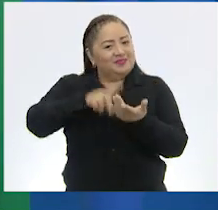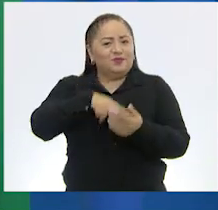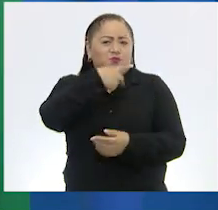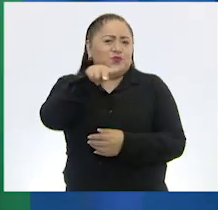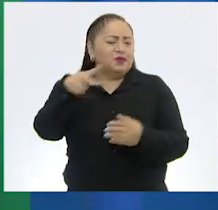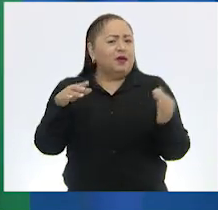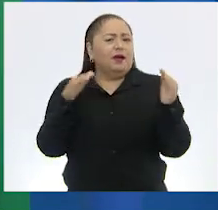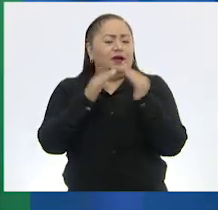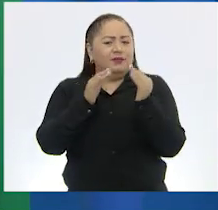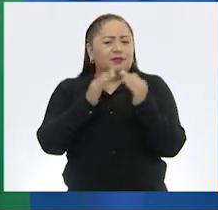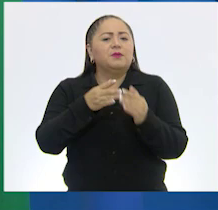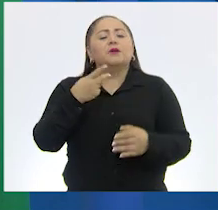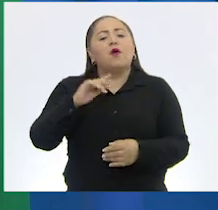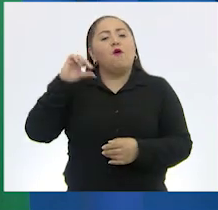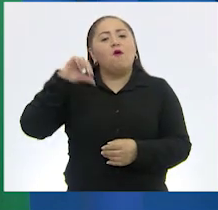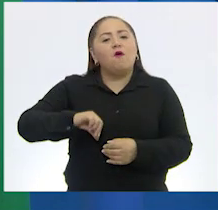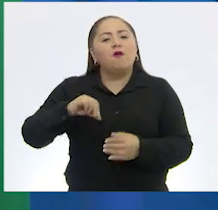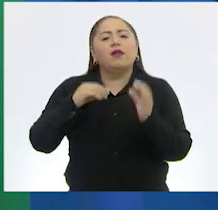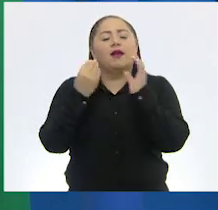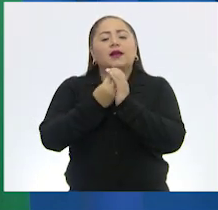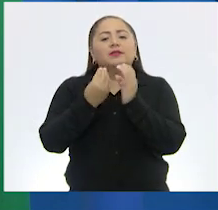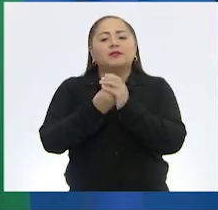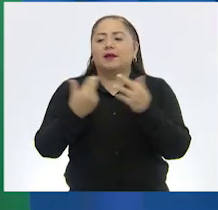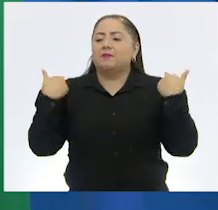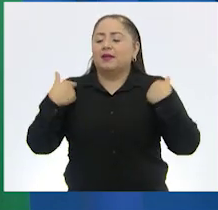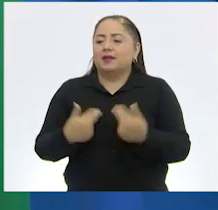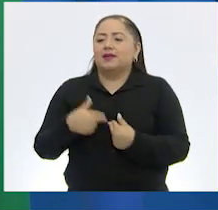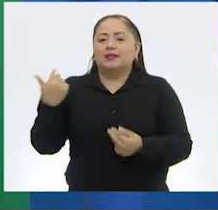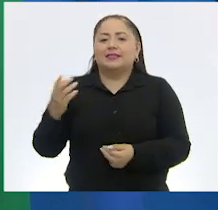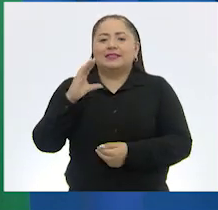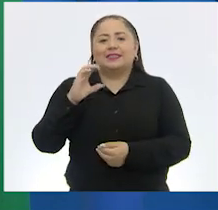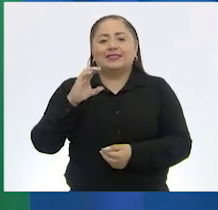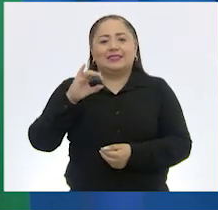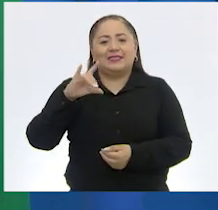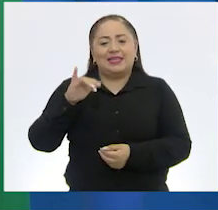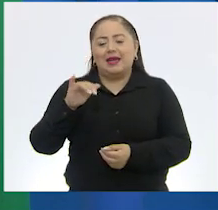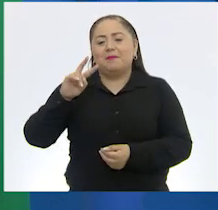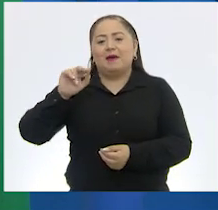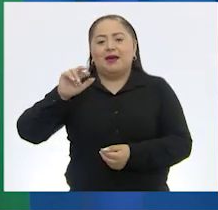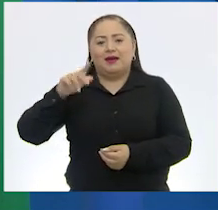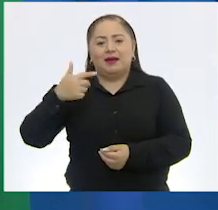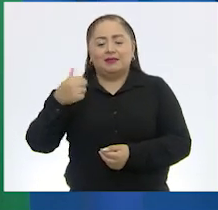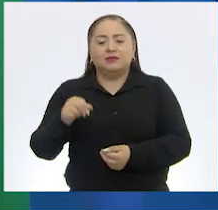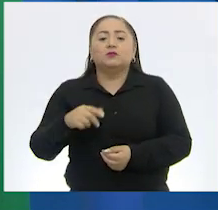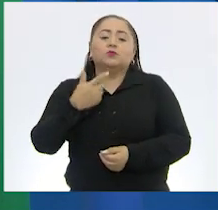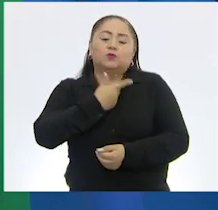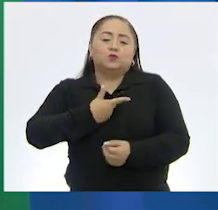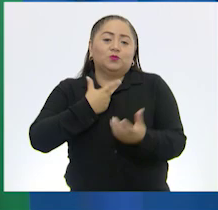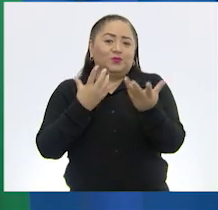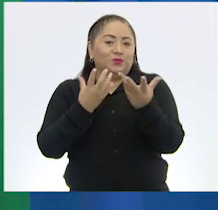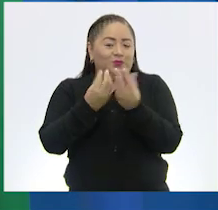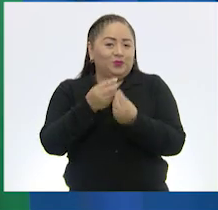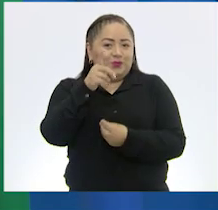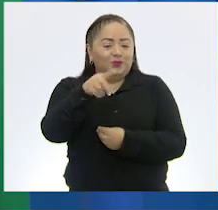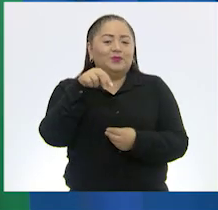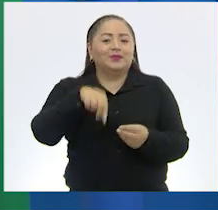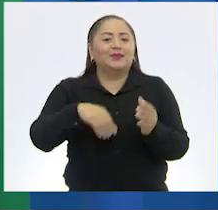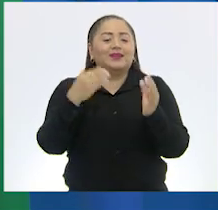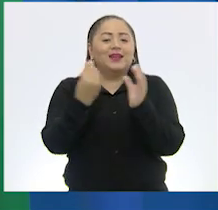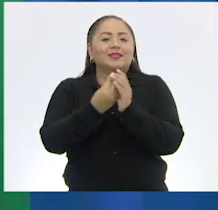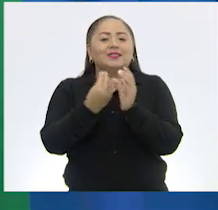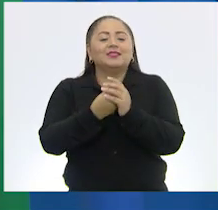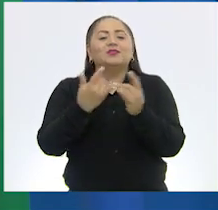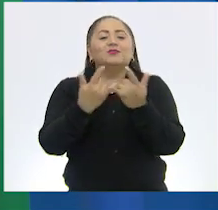hogares. Hoy estaremos en la clase con la maestra Cecilia Vargas. Vamos a tener el gusto de estar con ustedes en esta clase de historia